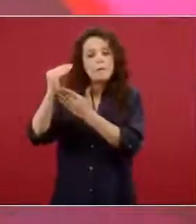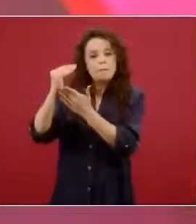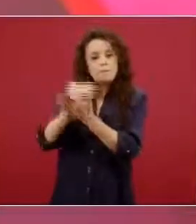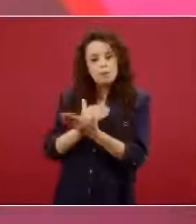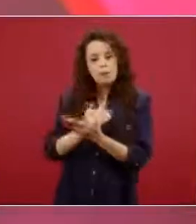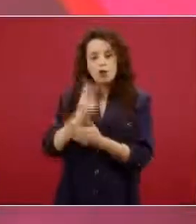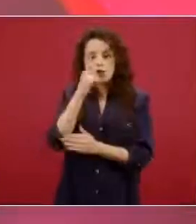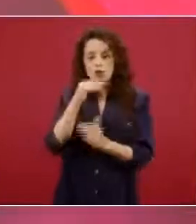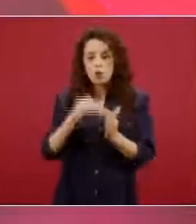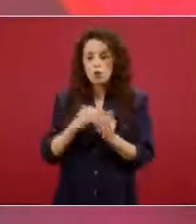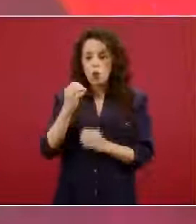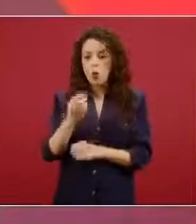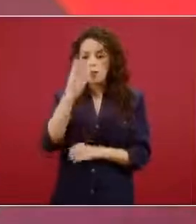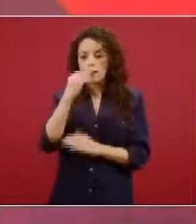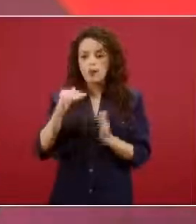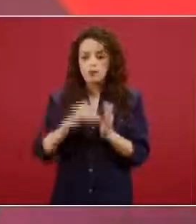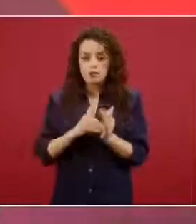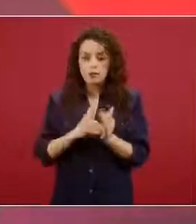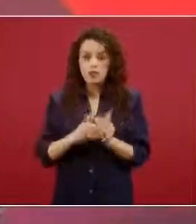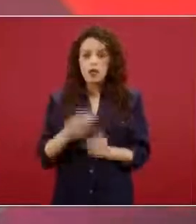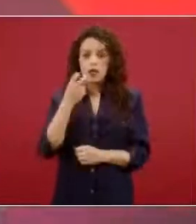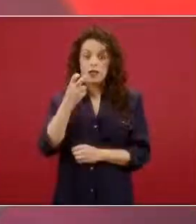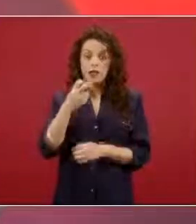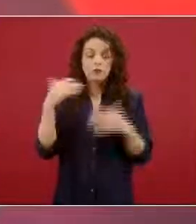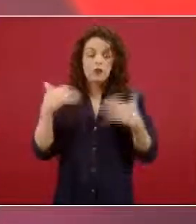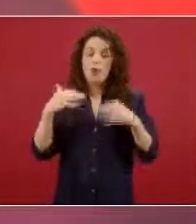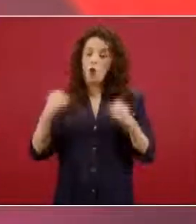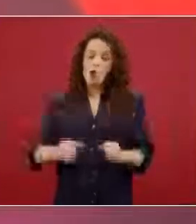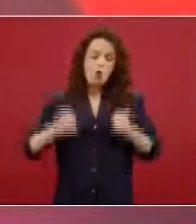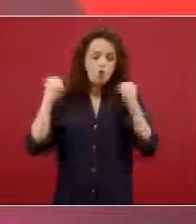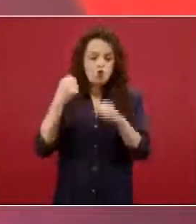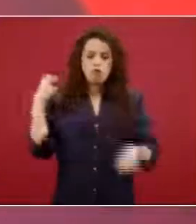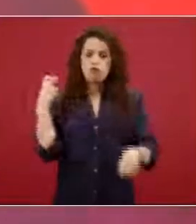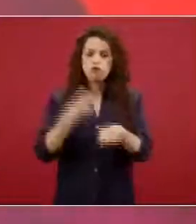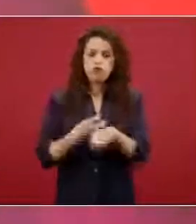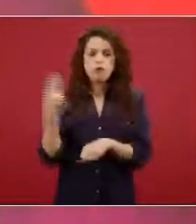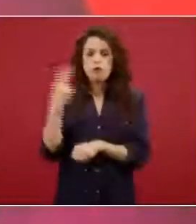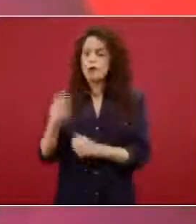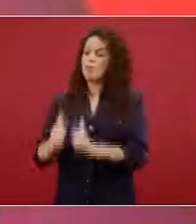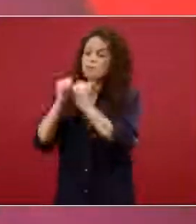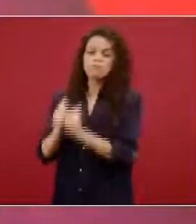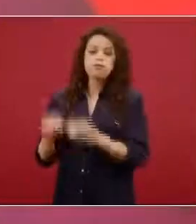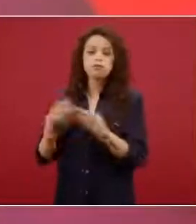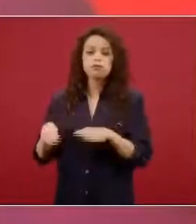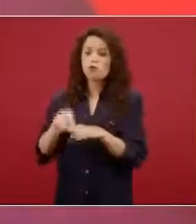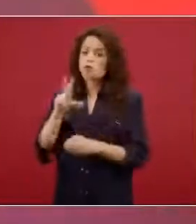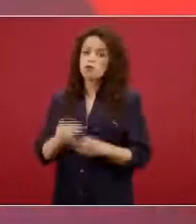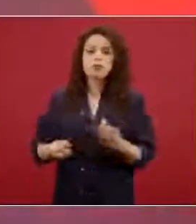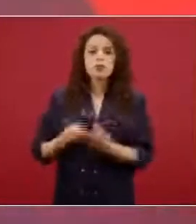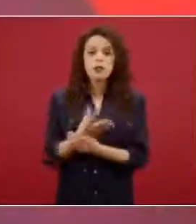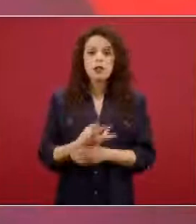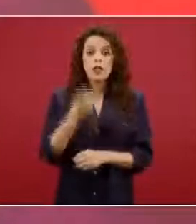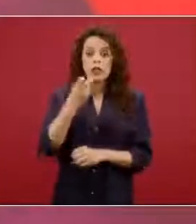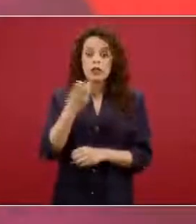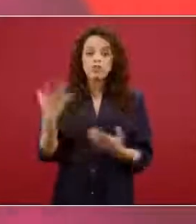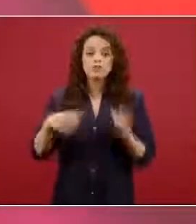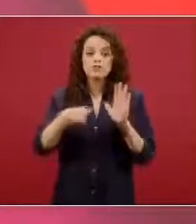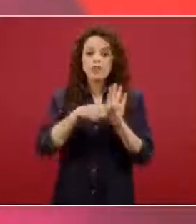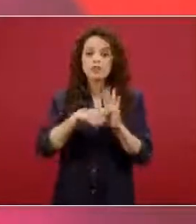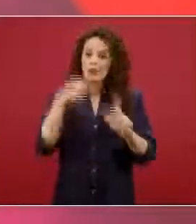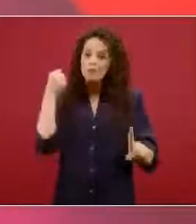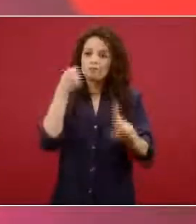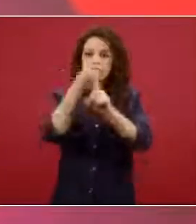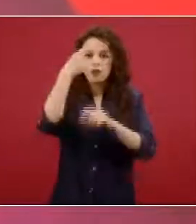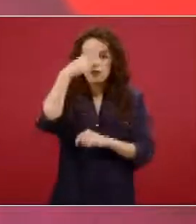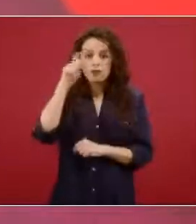3.000 con estas medidas de contención extremas, que obviamente van a tener un impacto nuevamente negativo para la economía,